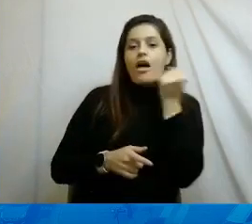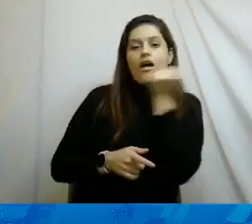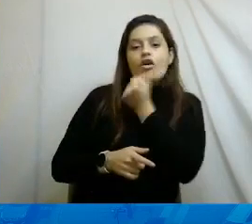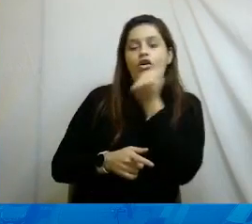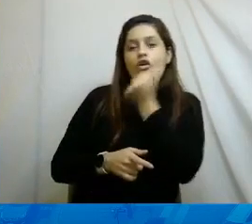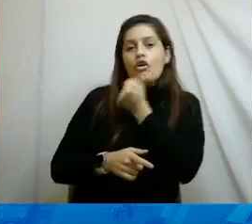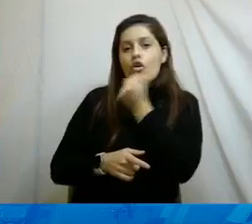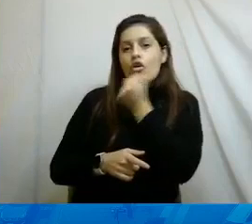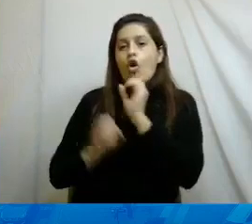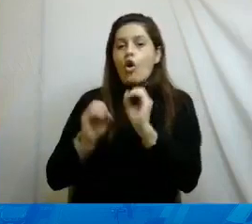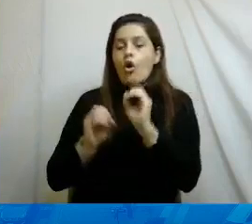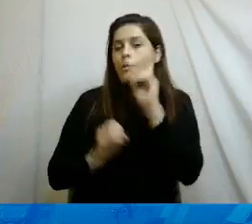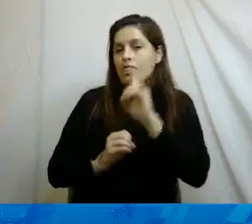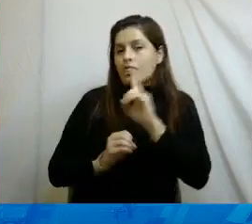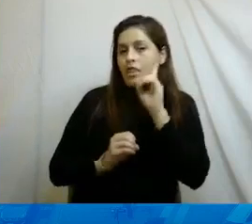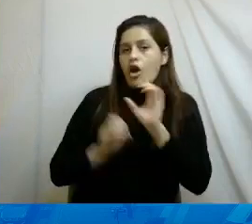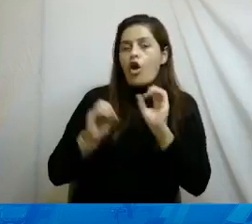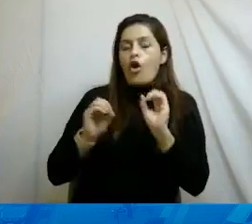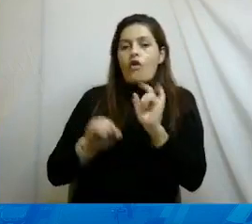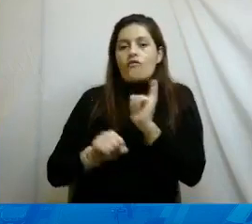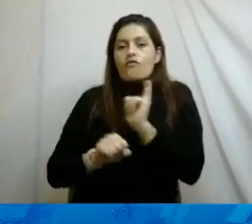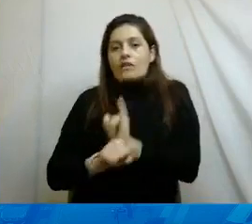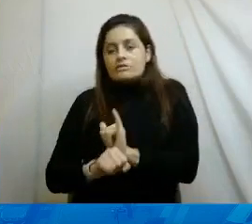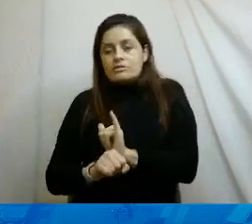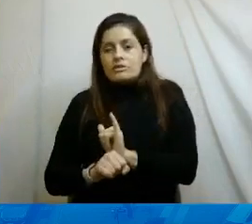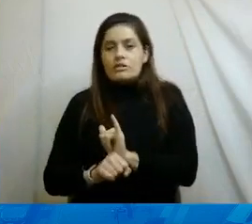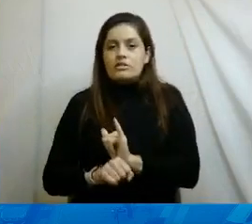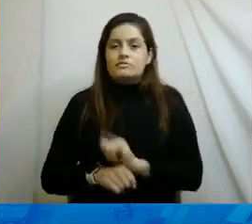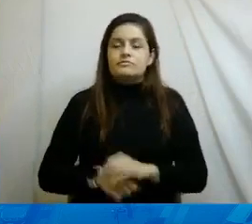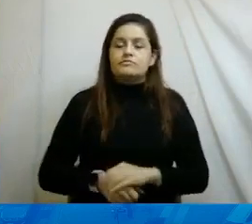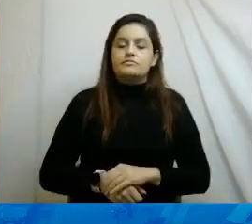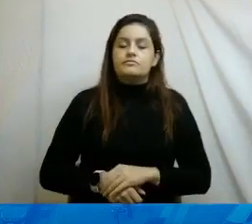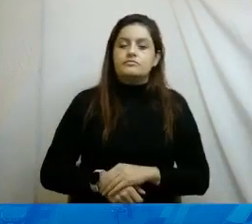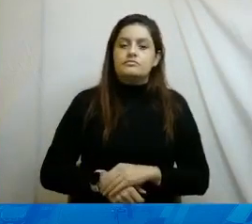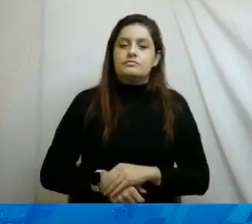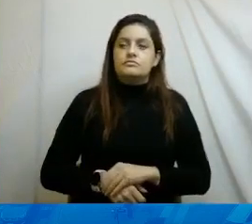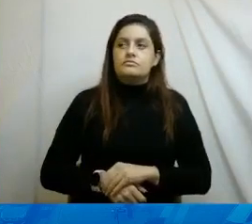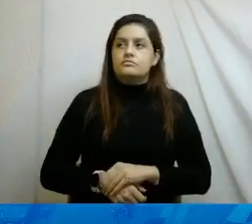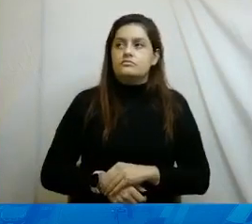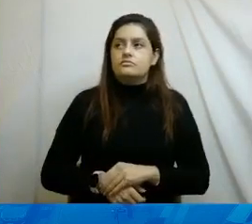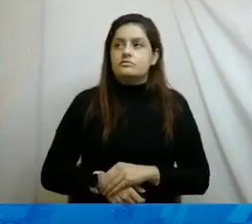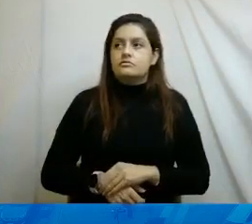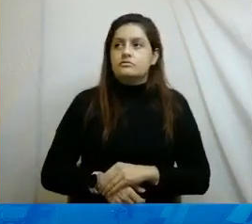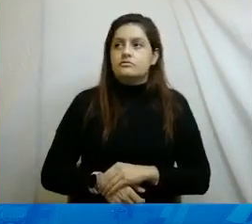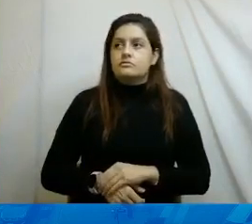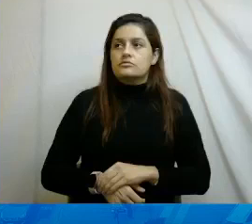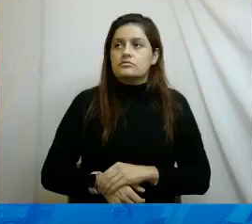o mentiras o falsedades que ahí se esgrimían. Entre ellas recuerdo que